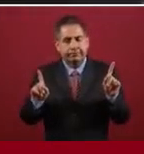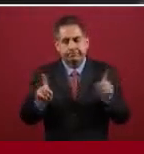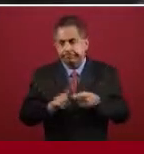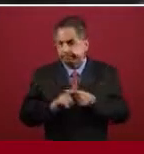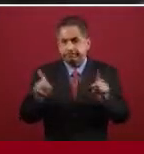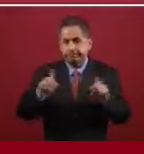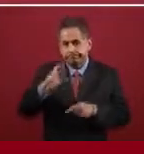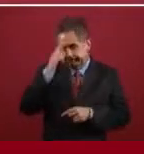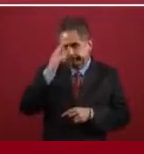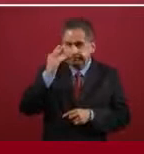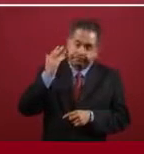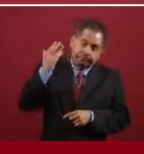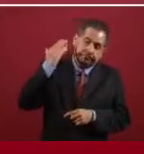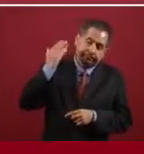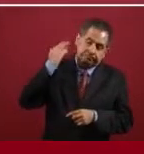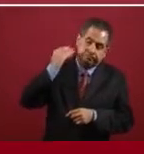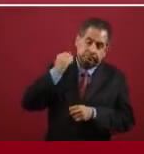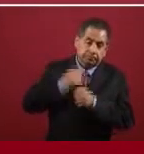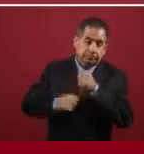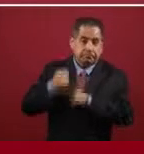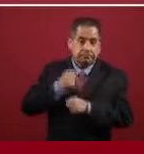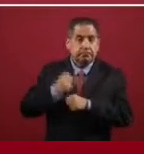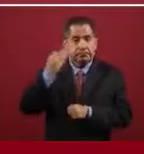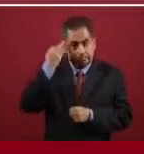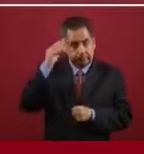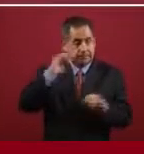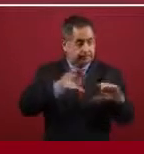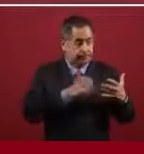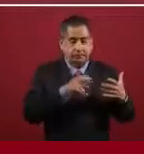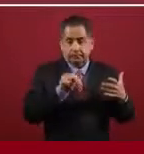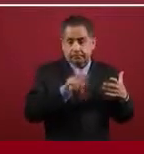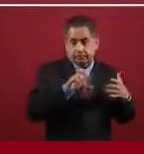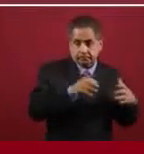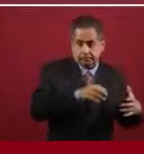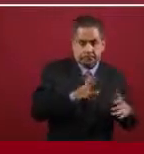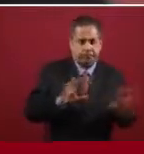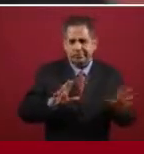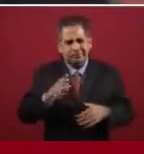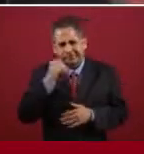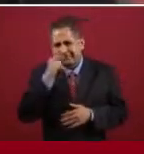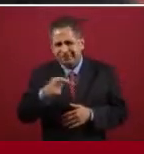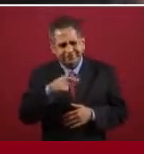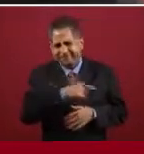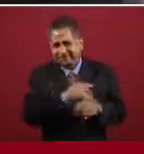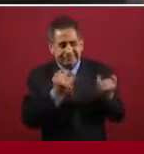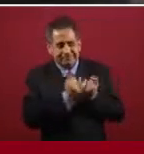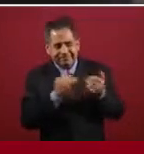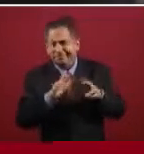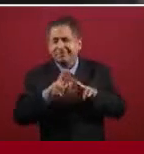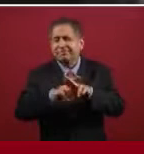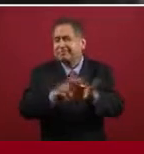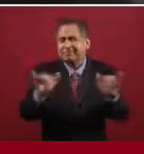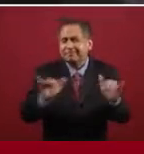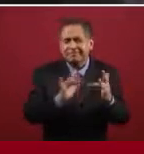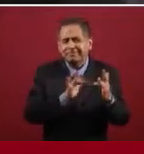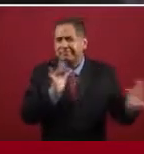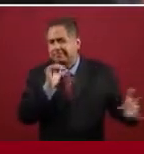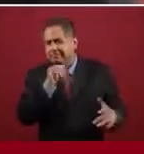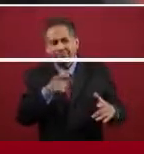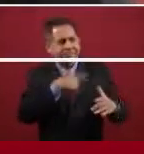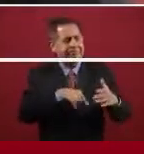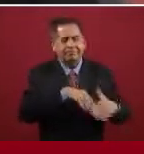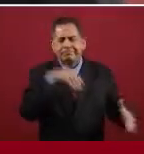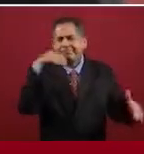que se aplicó en el periodo neoliberal. No queremos saber nada del periodo neoliberal. Fue un